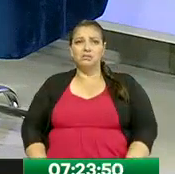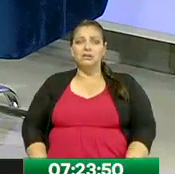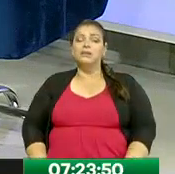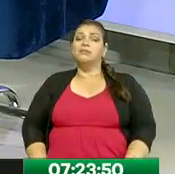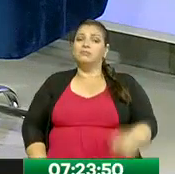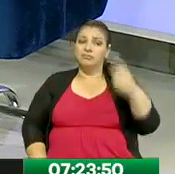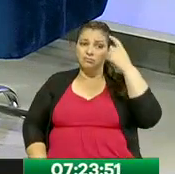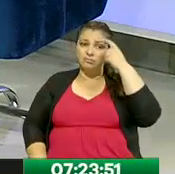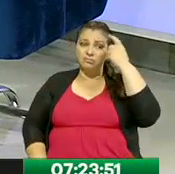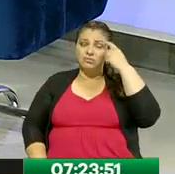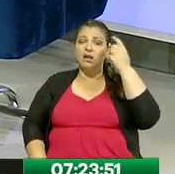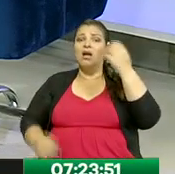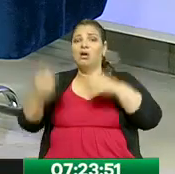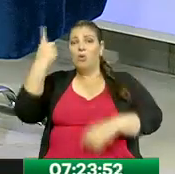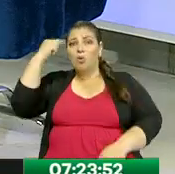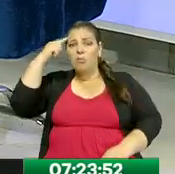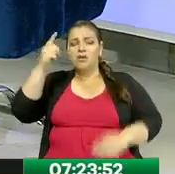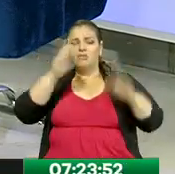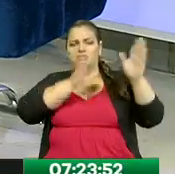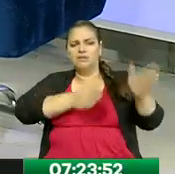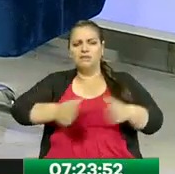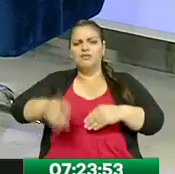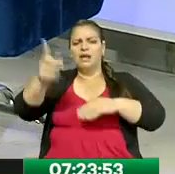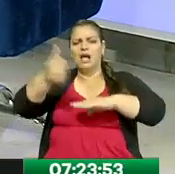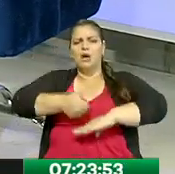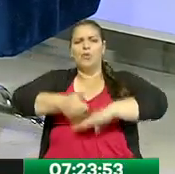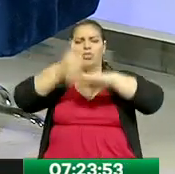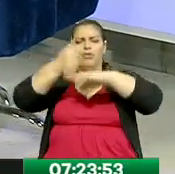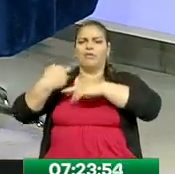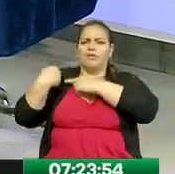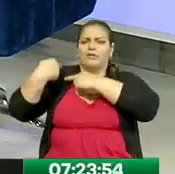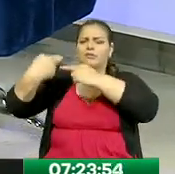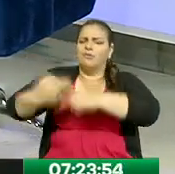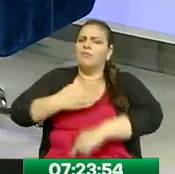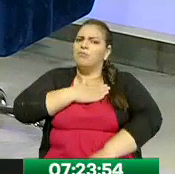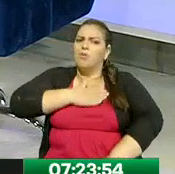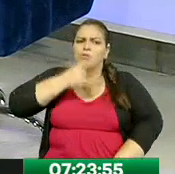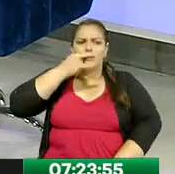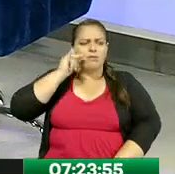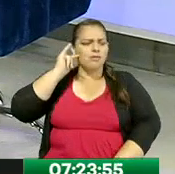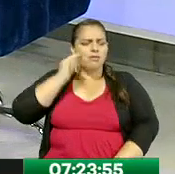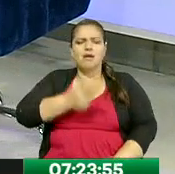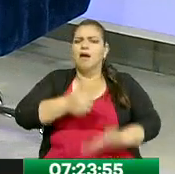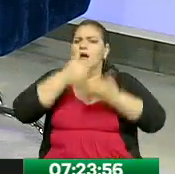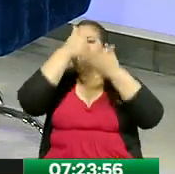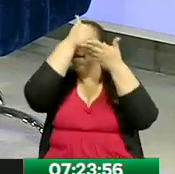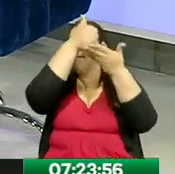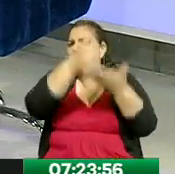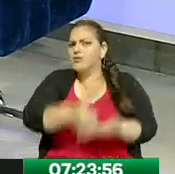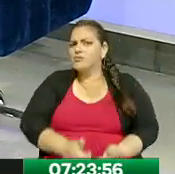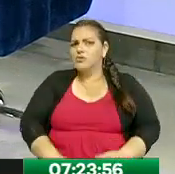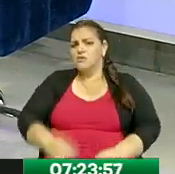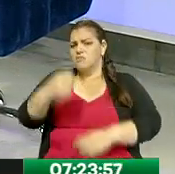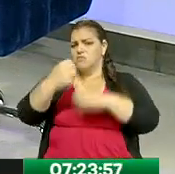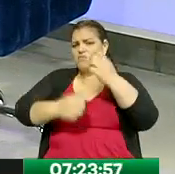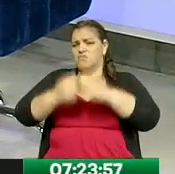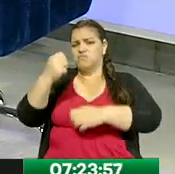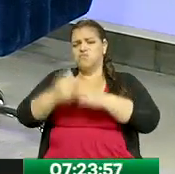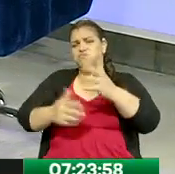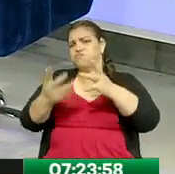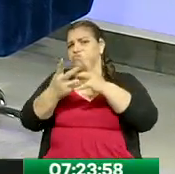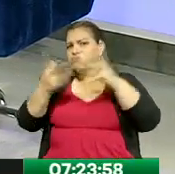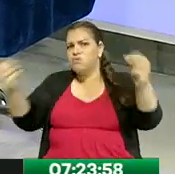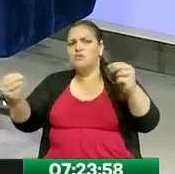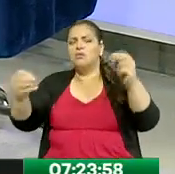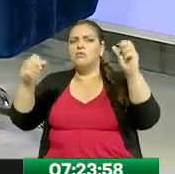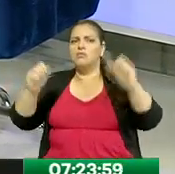verdadera política de Estado y estrategia para poder enfrentar y poder lograr soluciones a este que es un clamor generalizado.